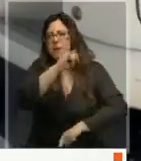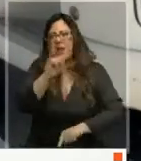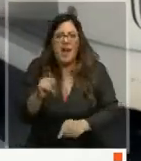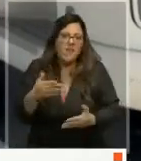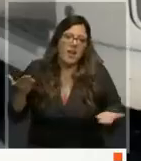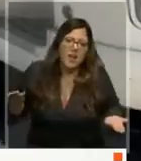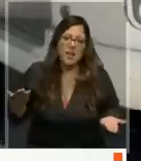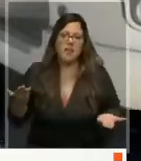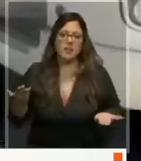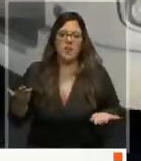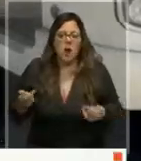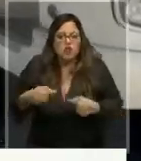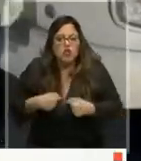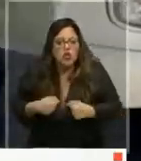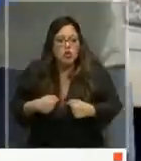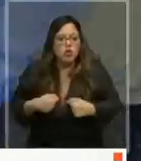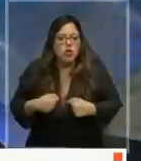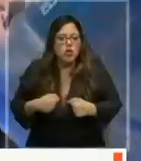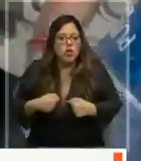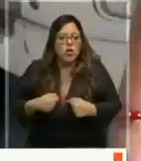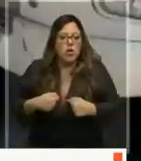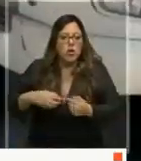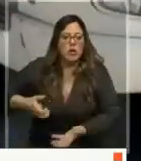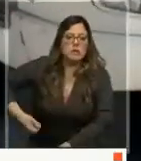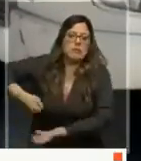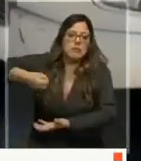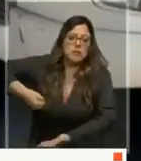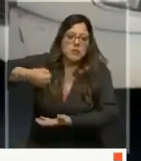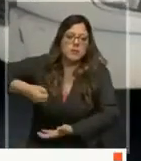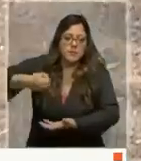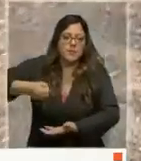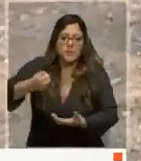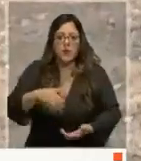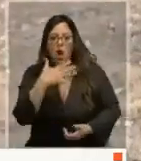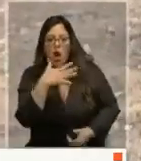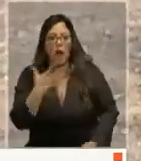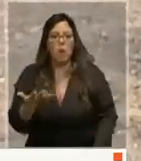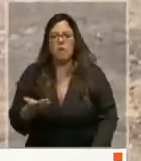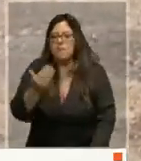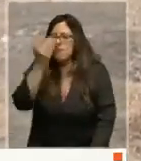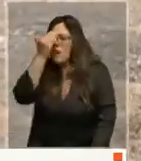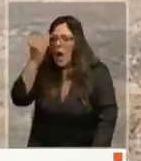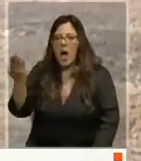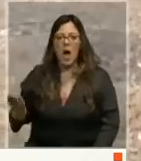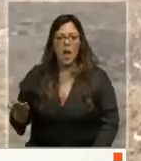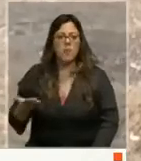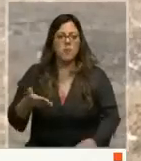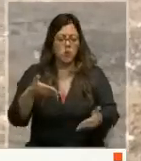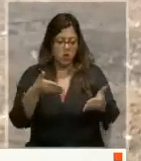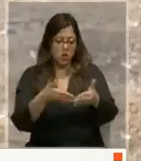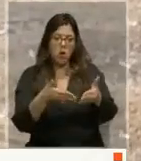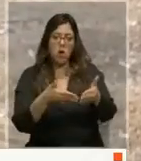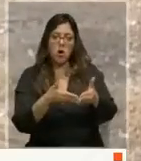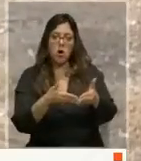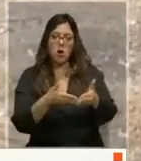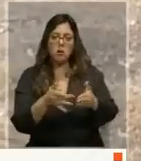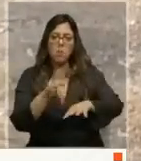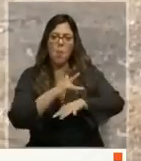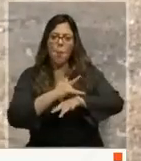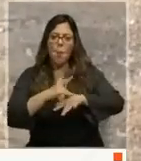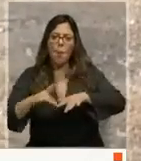esto. Así que yo voy apenas con el tambor ahí, aquí llenando de agua. Mal, pues porque en la esquina donde yo vivo está vacío el